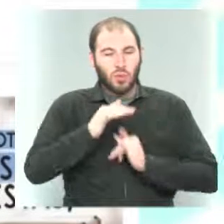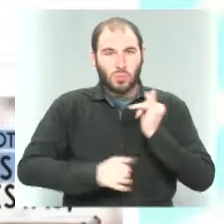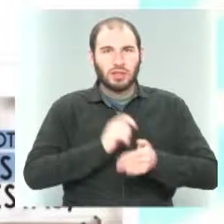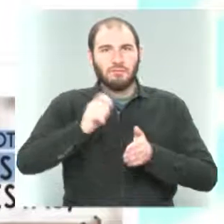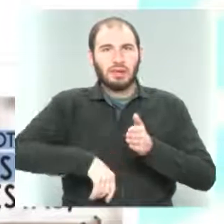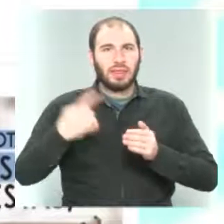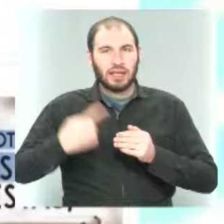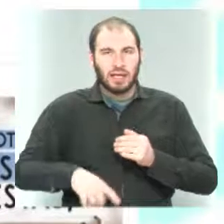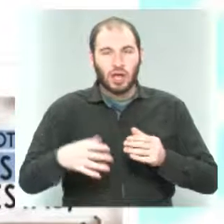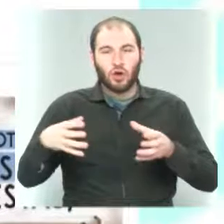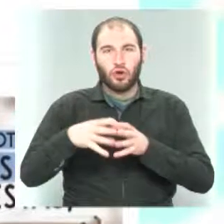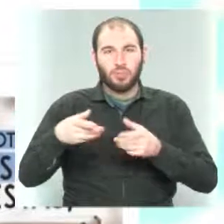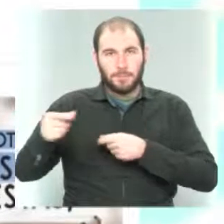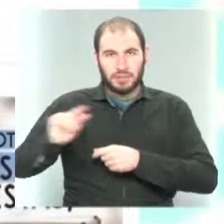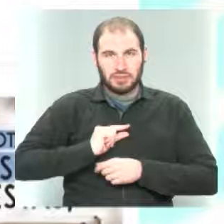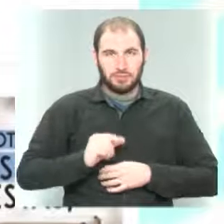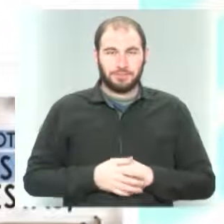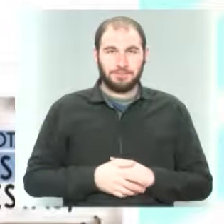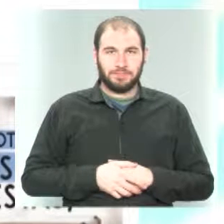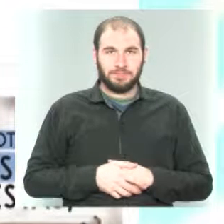se firmaría con el organismo de crédito.